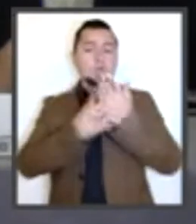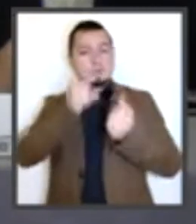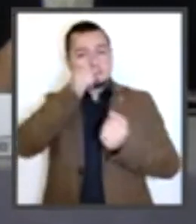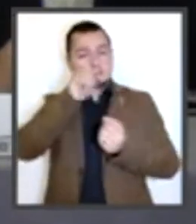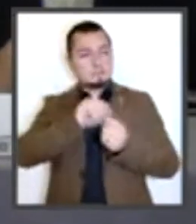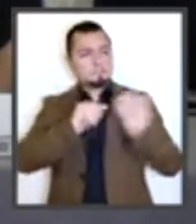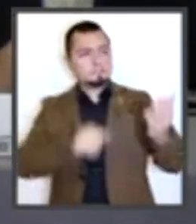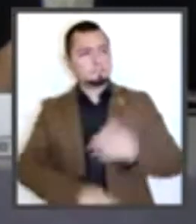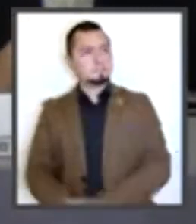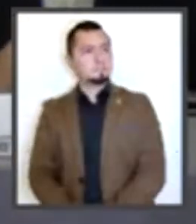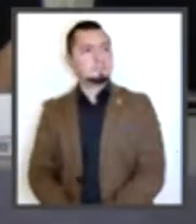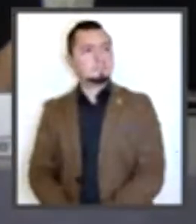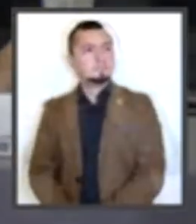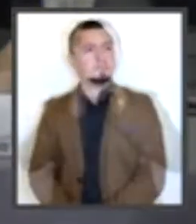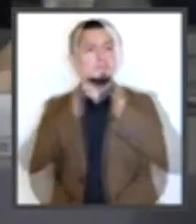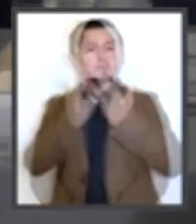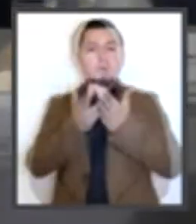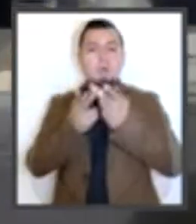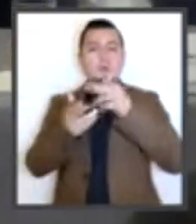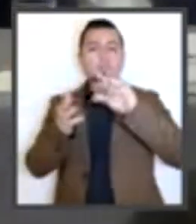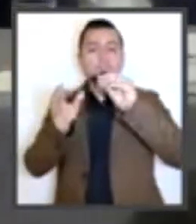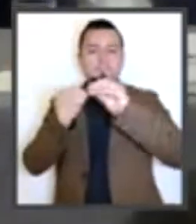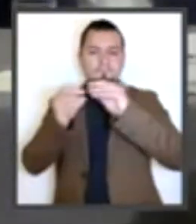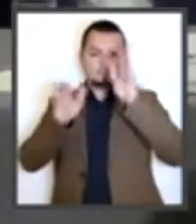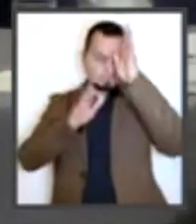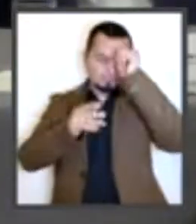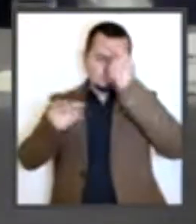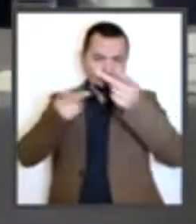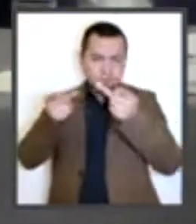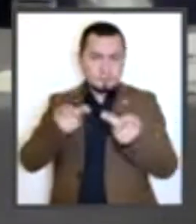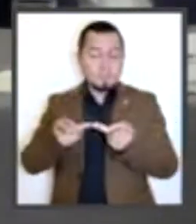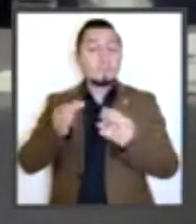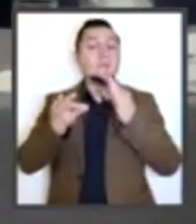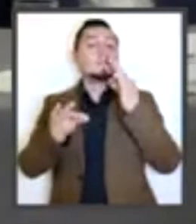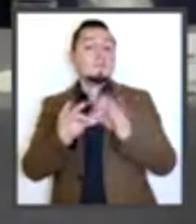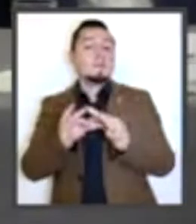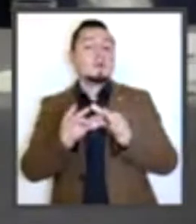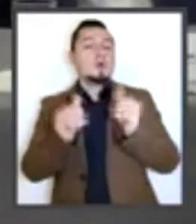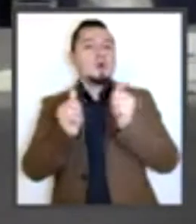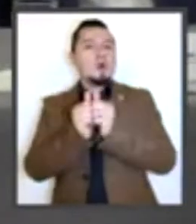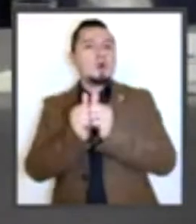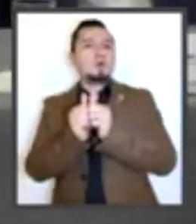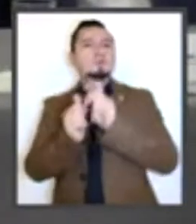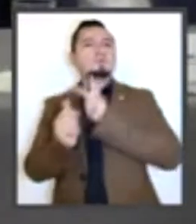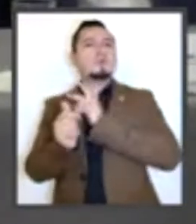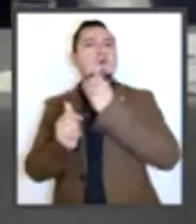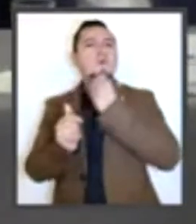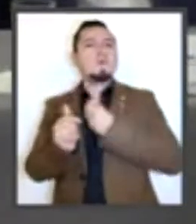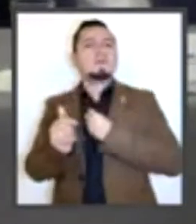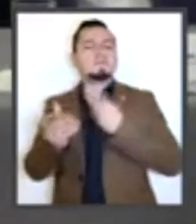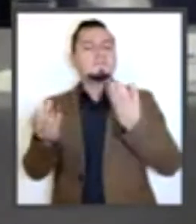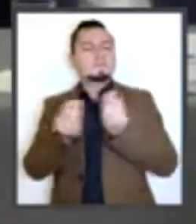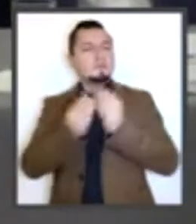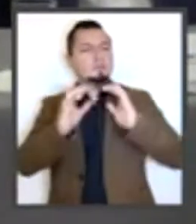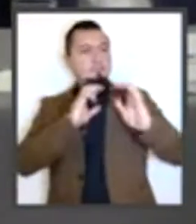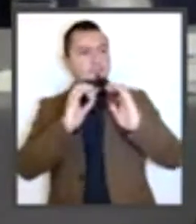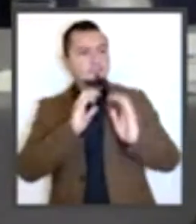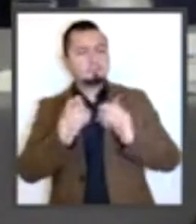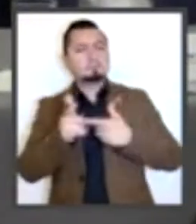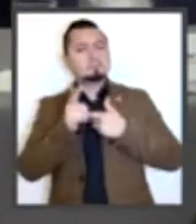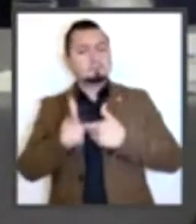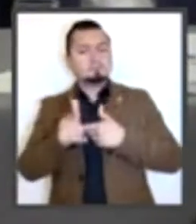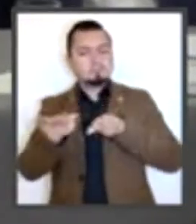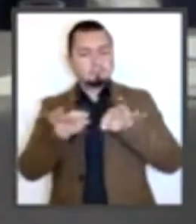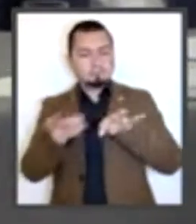secretario técnico. Gracias, presidente. ¿Cómo se Coordinación está? Metropolitana y simplemente asumir mi compromiso de diálogo, de continuidad